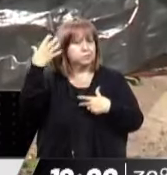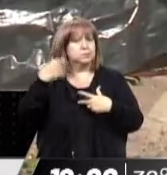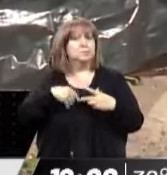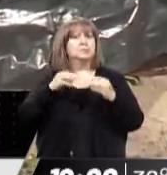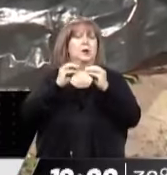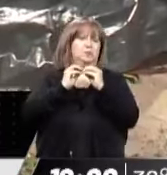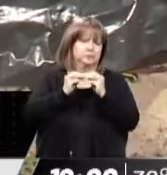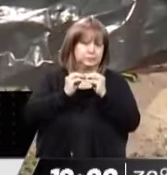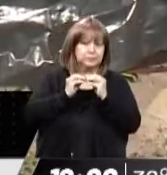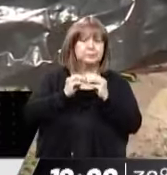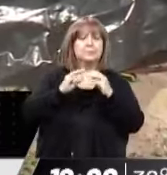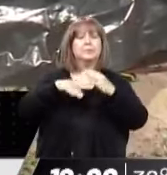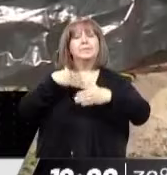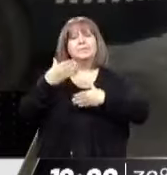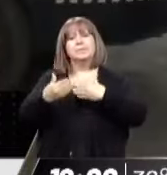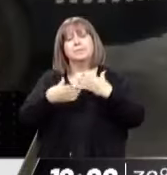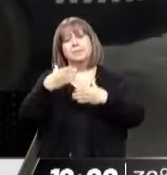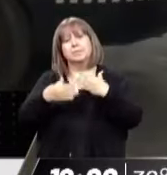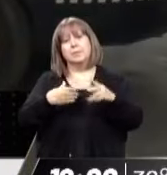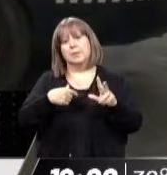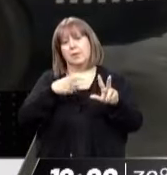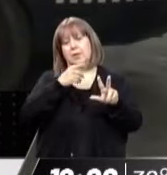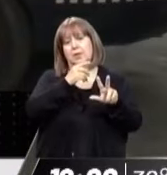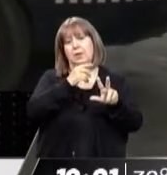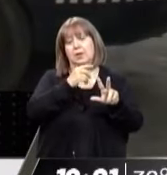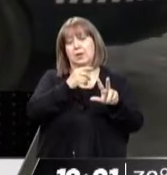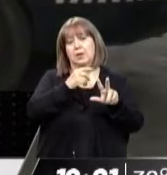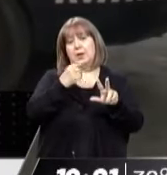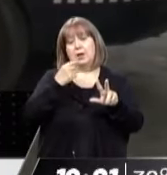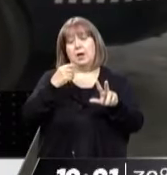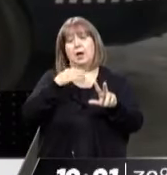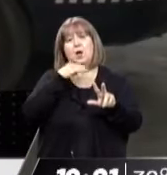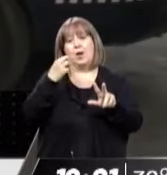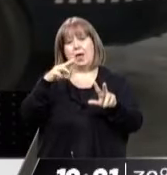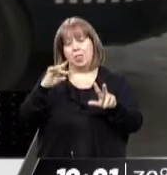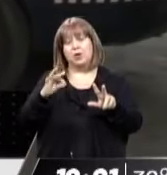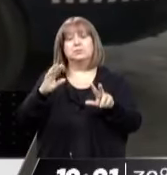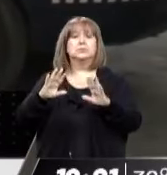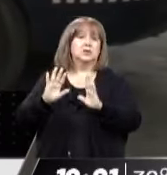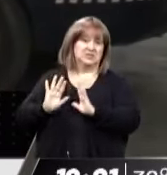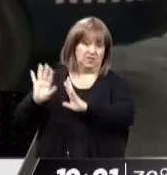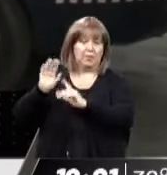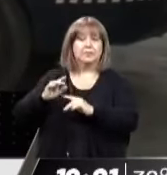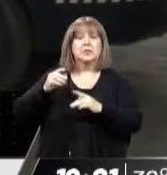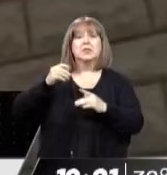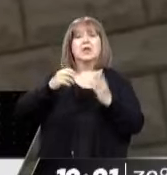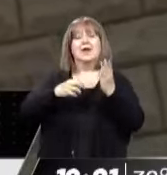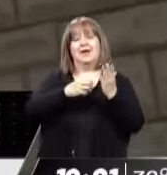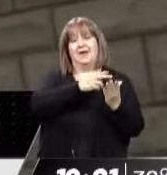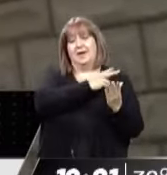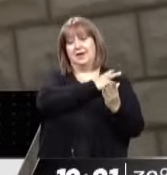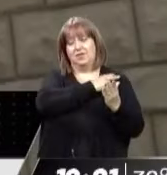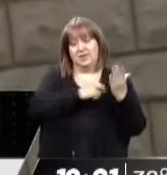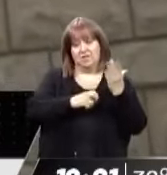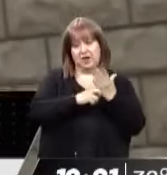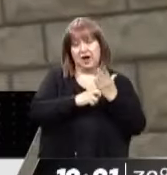es la que se lleva adelante minutos después de haber conocido el veredicto del jurado, es que tanto el jefe de fiscales de